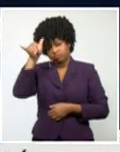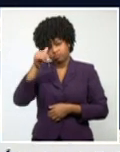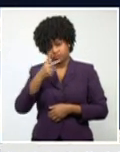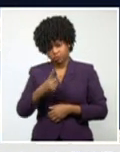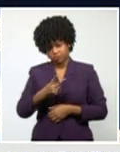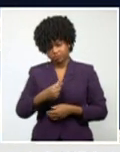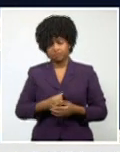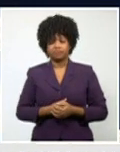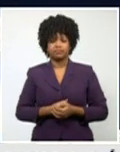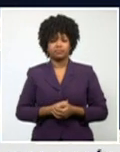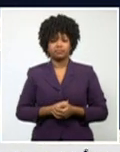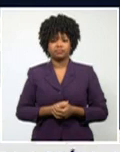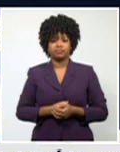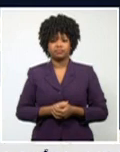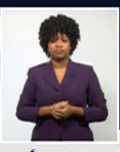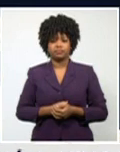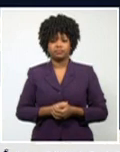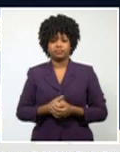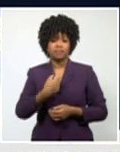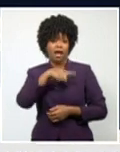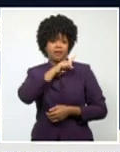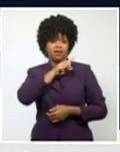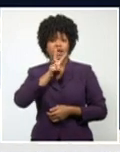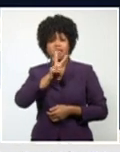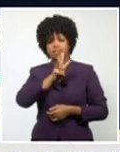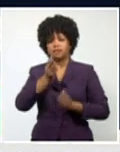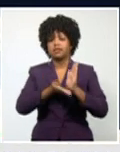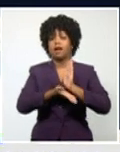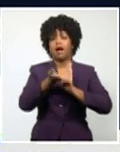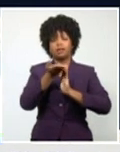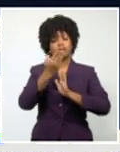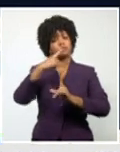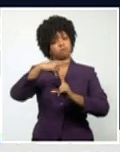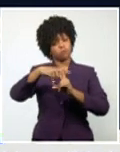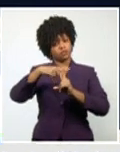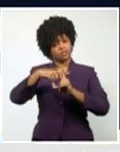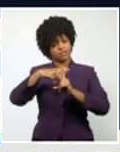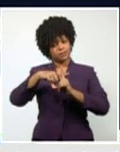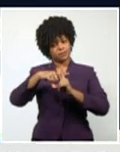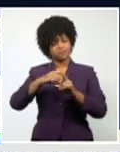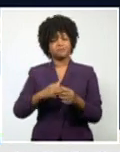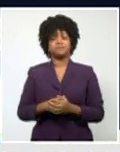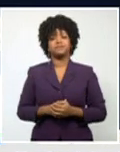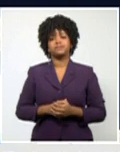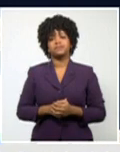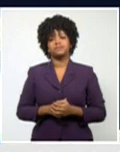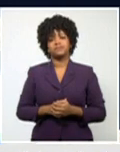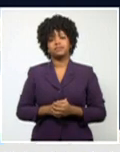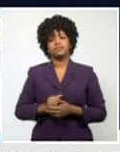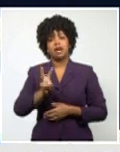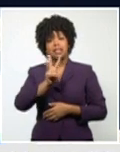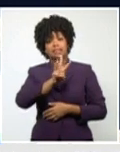se produjeron 33 altas, otro indicador positivo, o sea, son 33 altas y